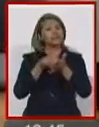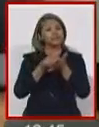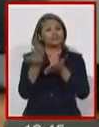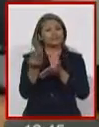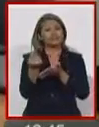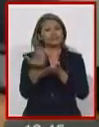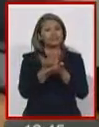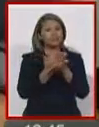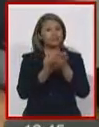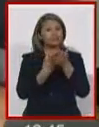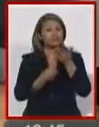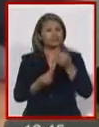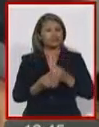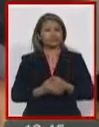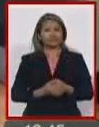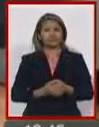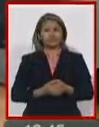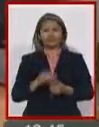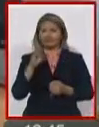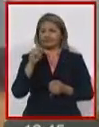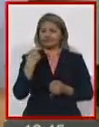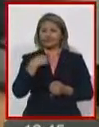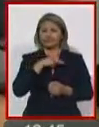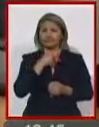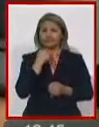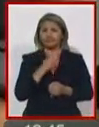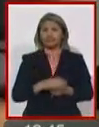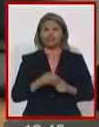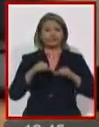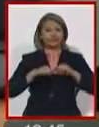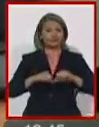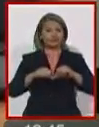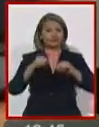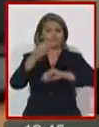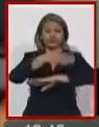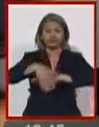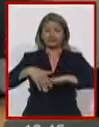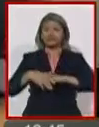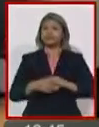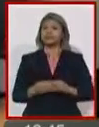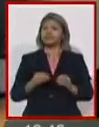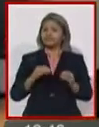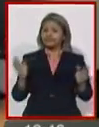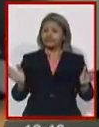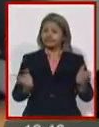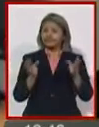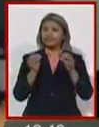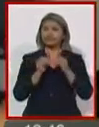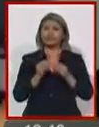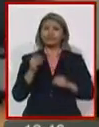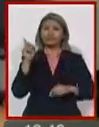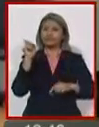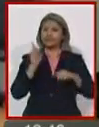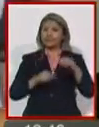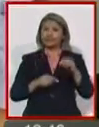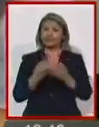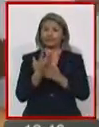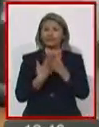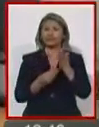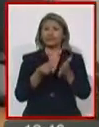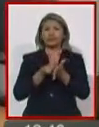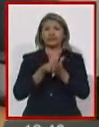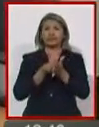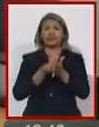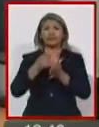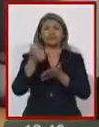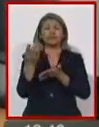el sueldo. Y no vamos a nosotros, vamos a seguir en la calle, con más ganas vamos a salir. Porque no puede ser que nos descuenten cuando